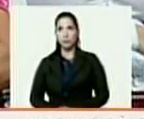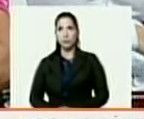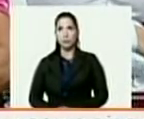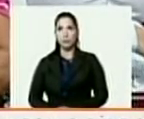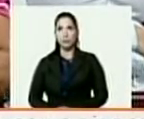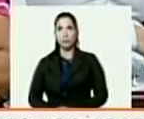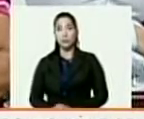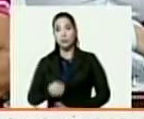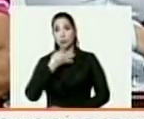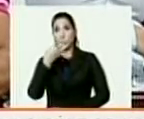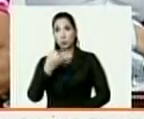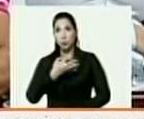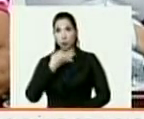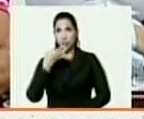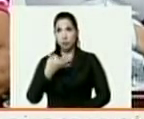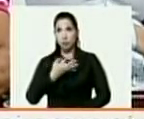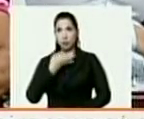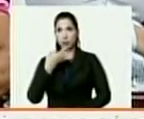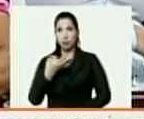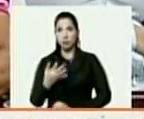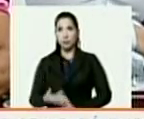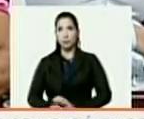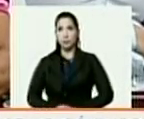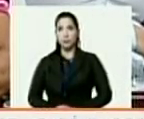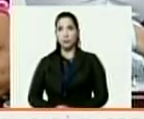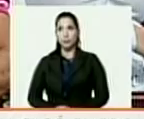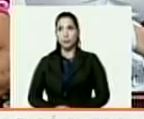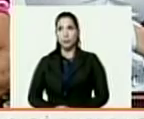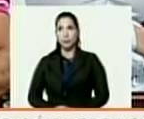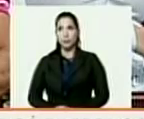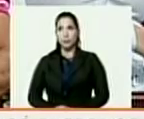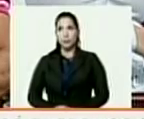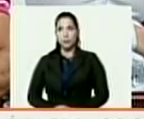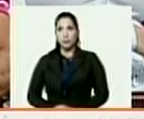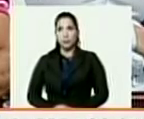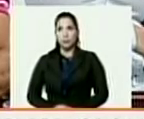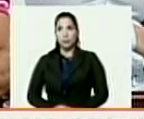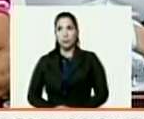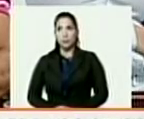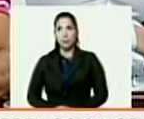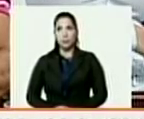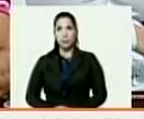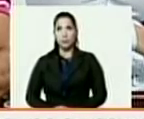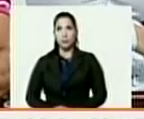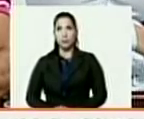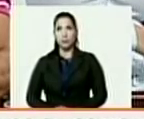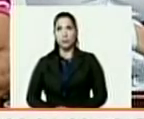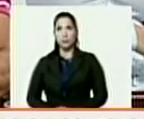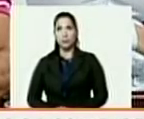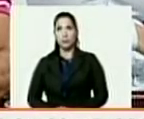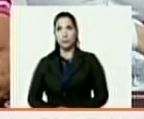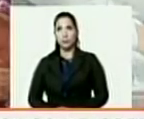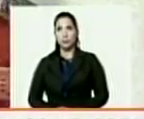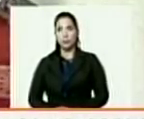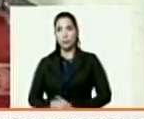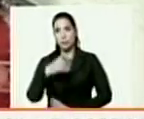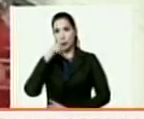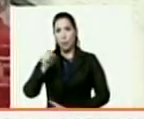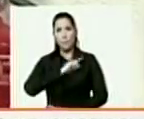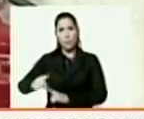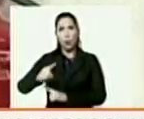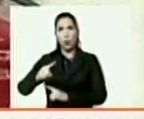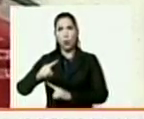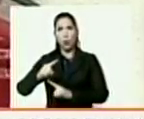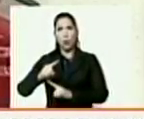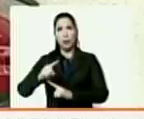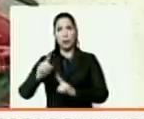buenas tardes zeballos primero vicepresidente el presidente nicolás maduro ordenó la reforma del